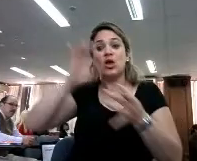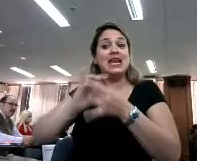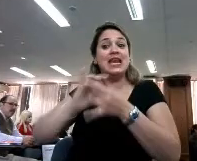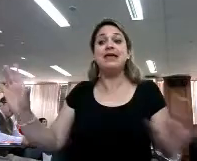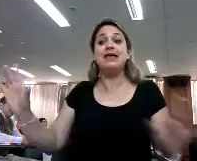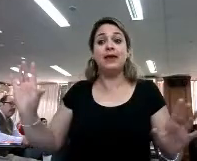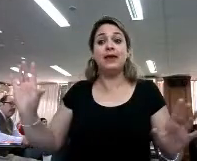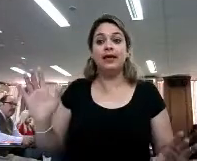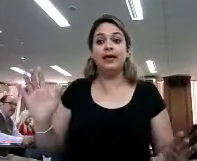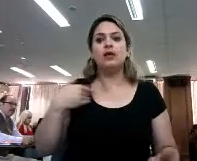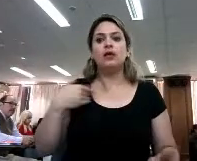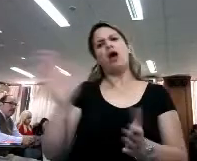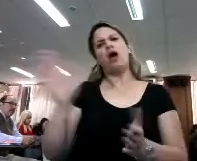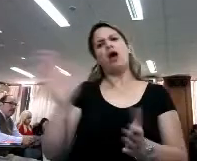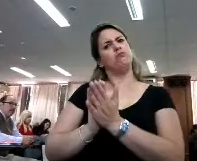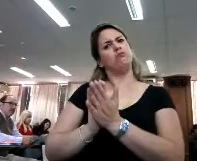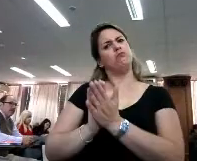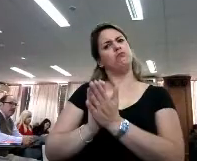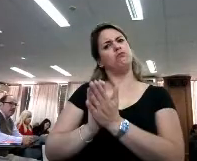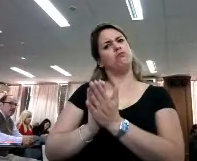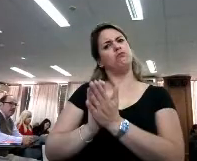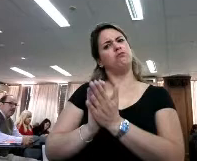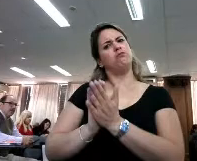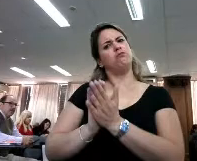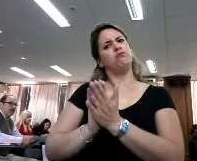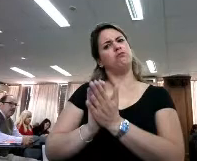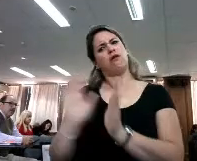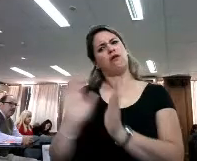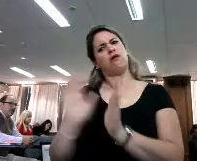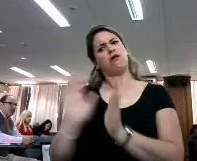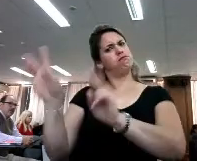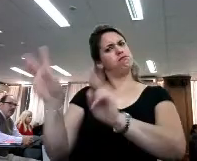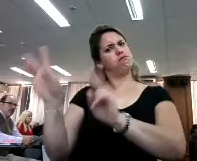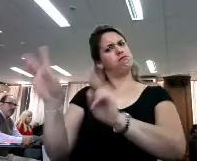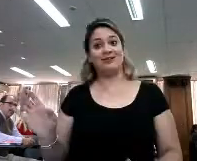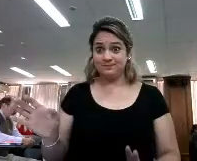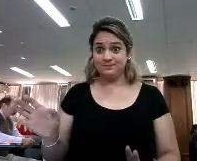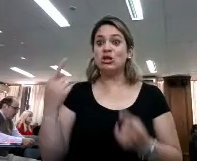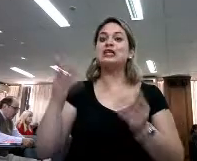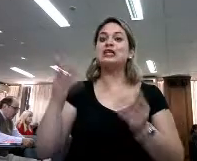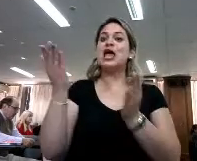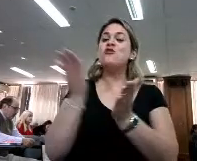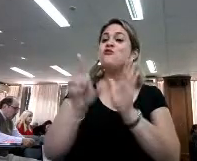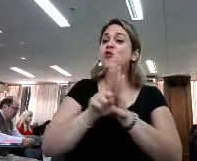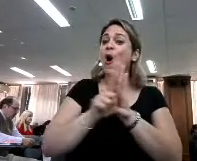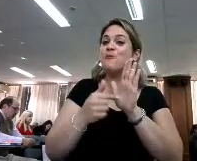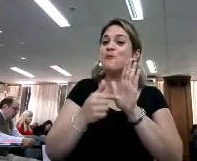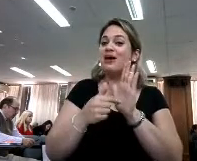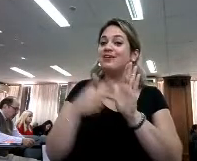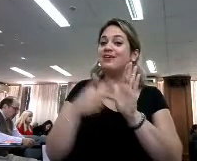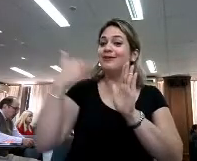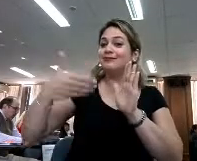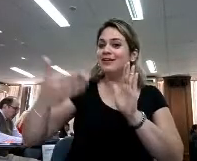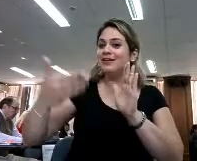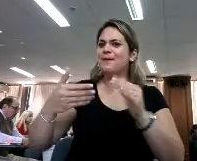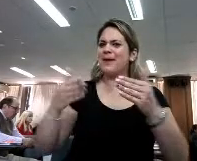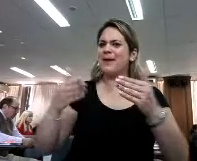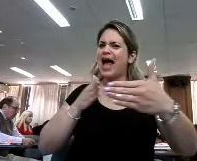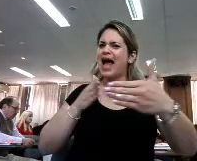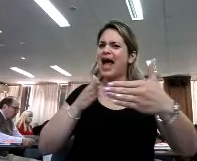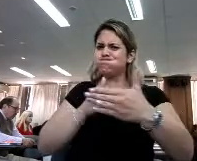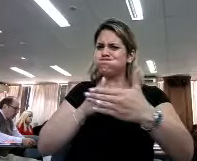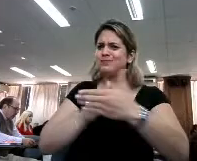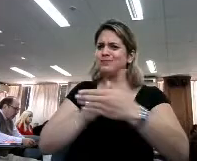ser libre, hágame el favor y abolen todas las normas que generen barreras al acceso